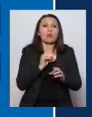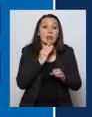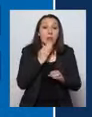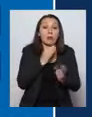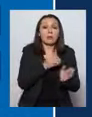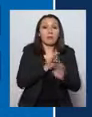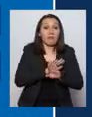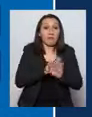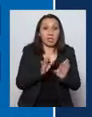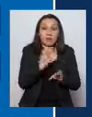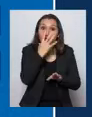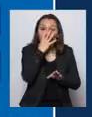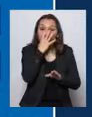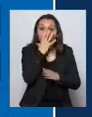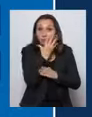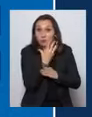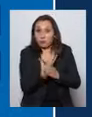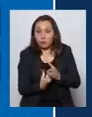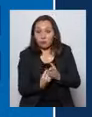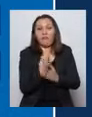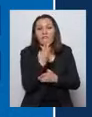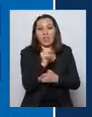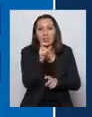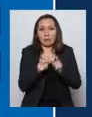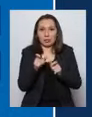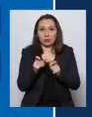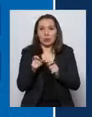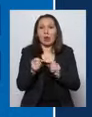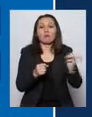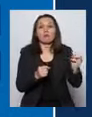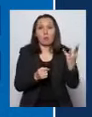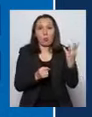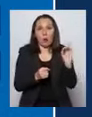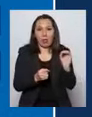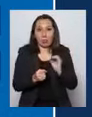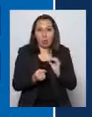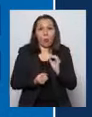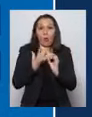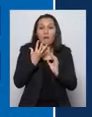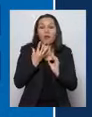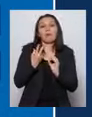salieron de la fase crítica de tratamiento intensivo